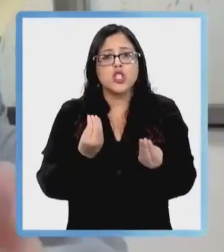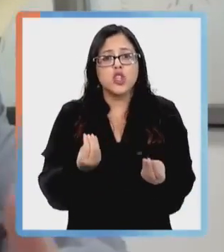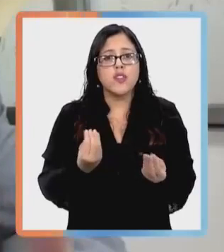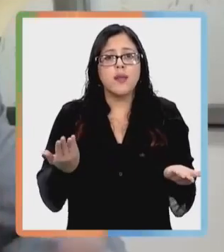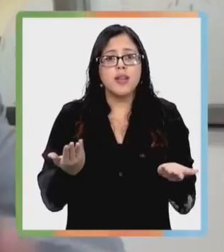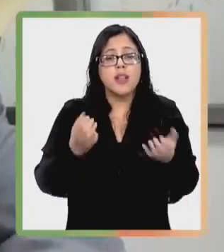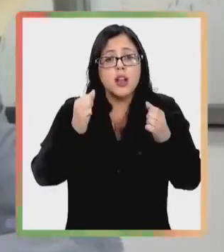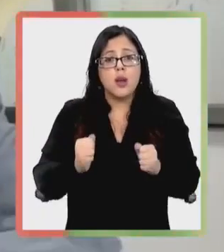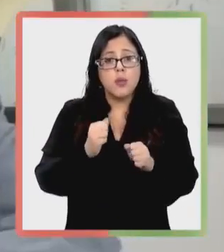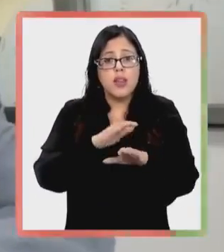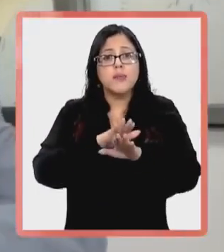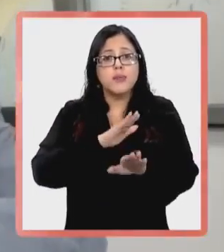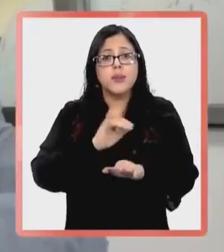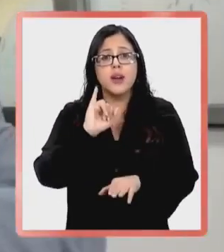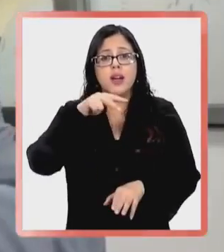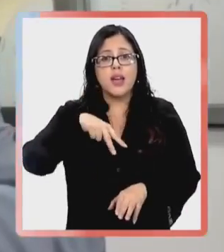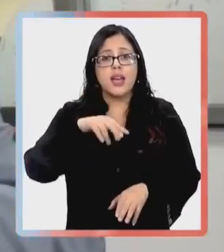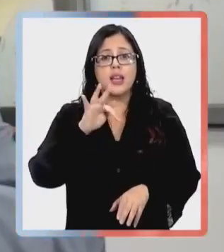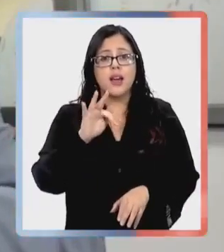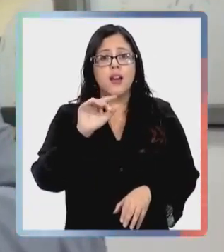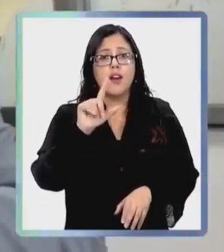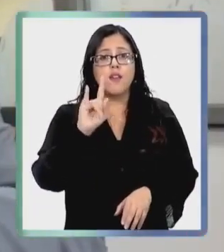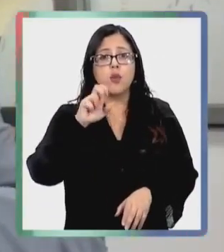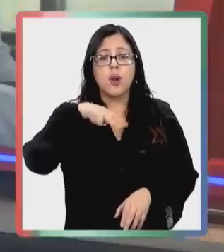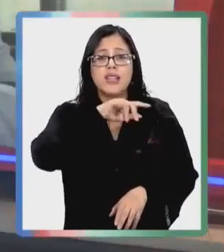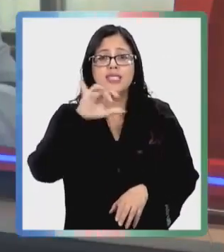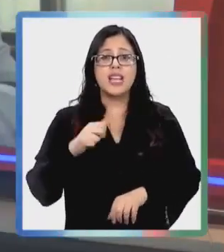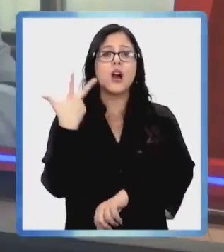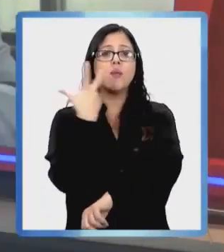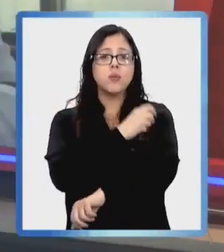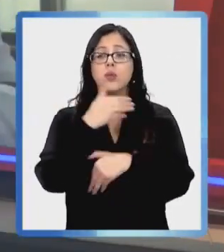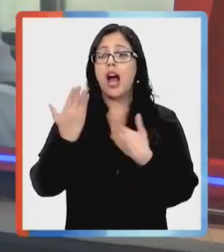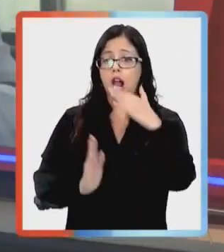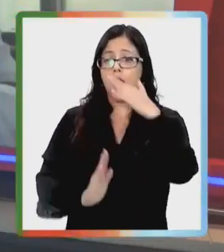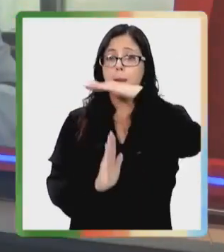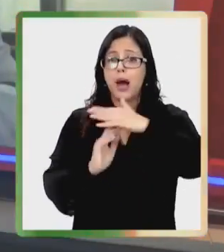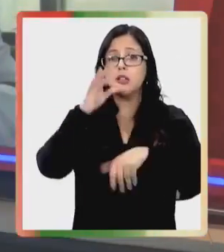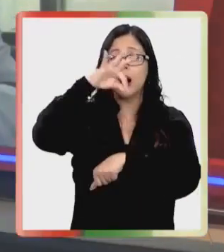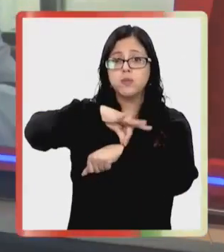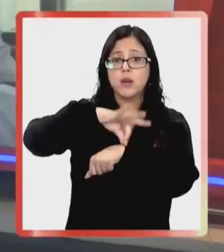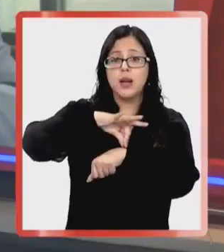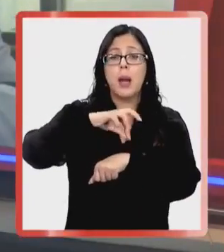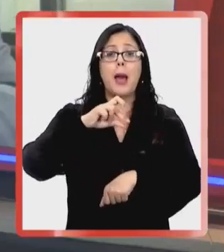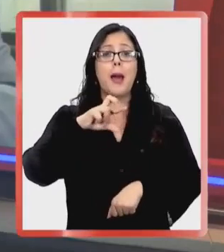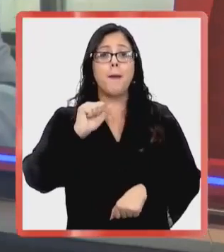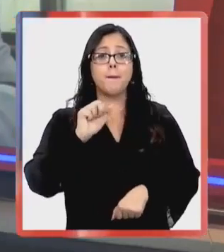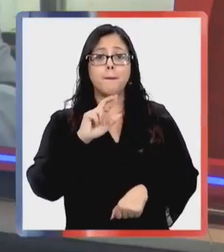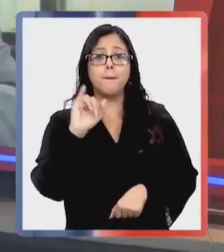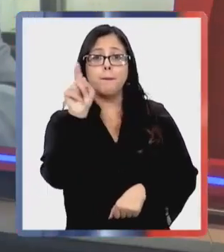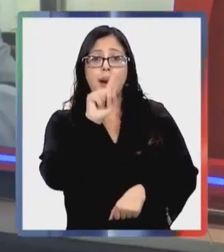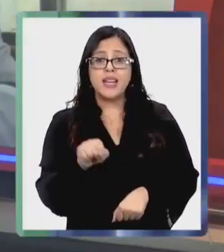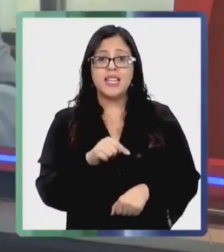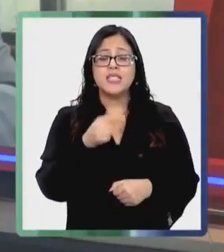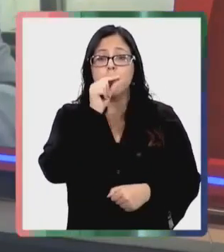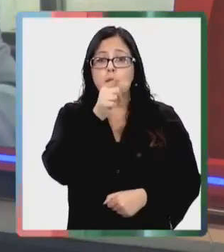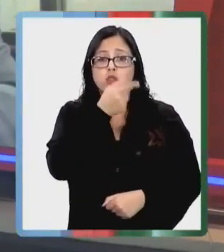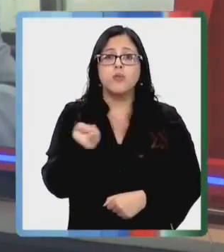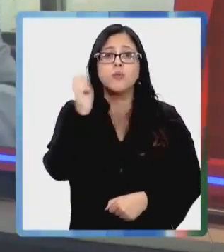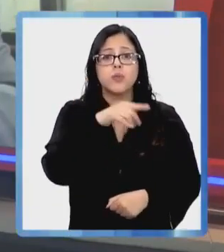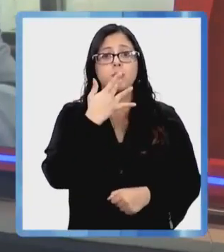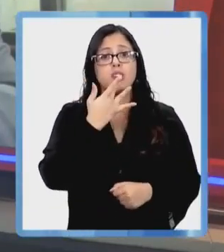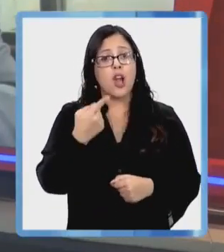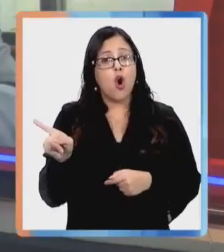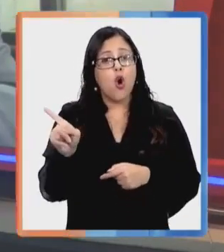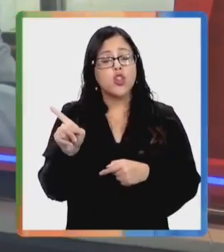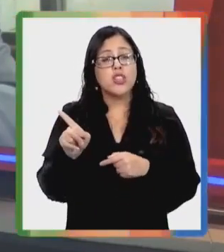los que se puede prevenir es la influenza utilizando la vacuna. Vamos a hacer la pausa junto al doctor Enrique París, pero regresamos de inmediato porque viene otro